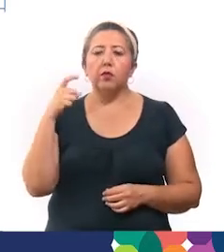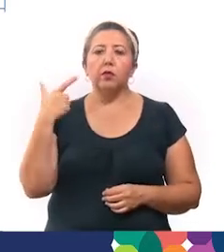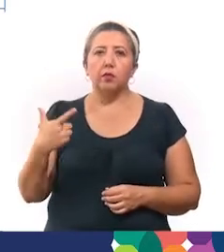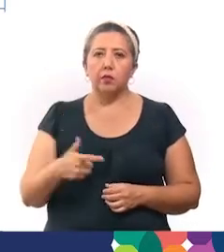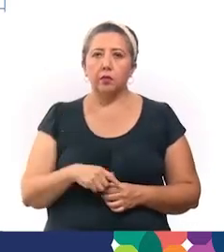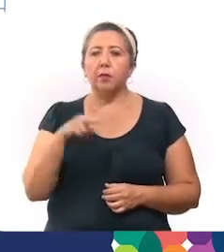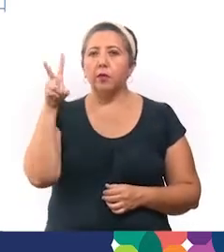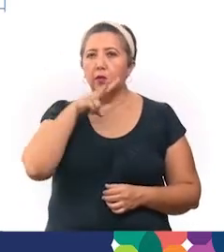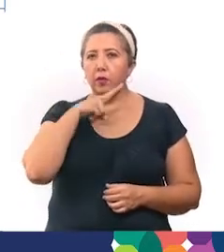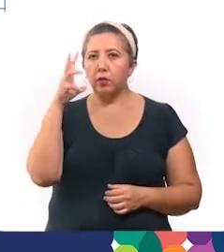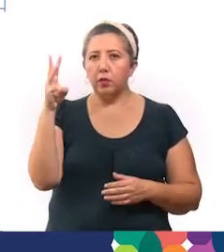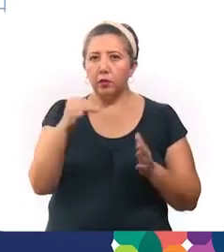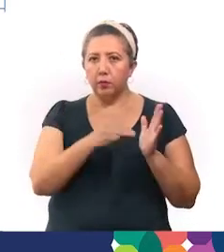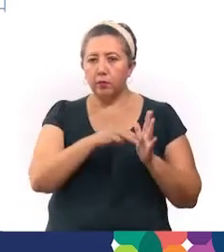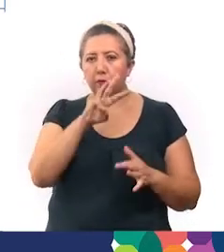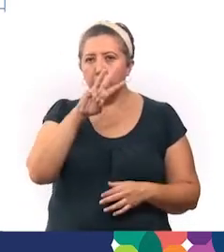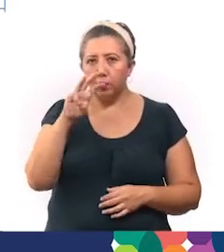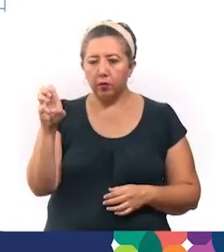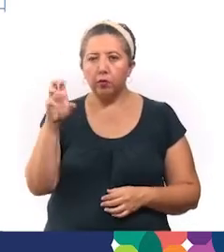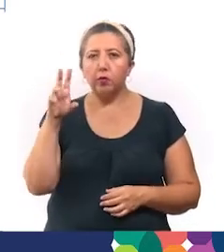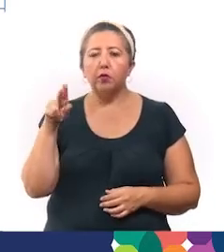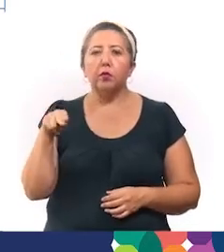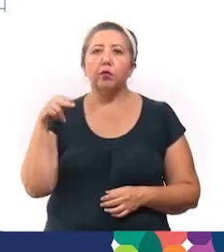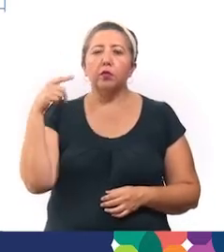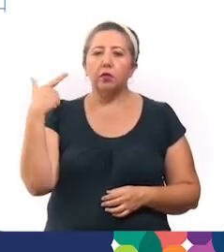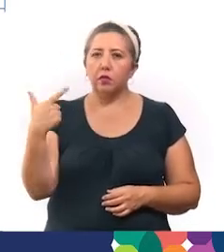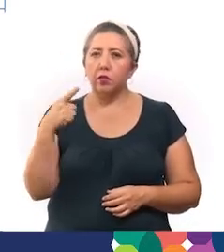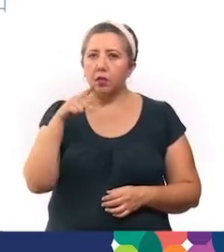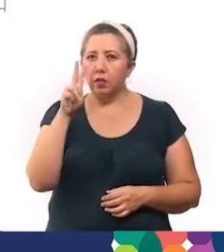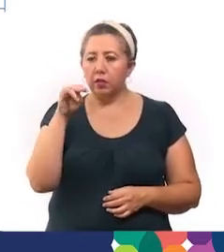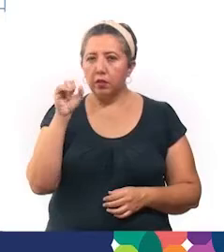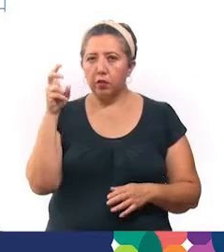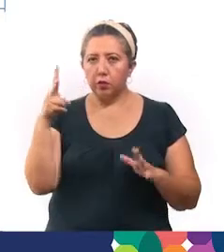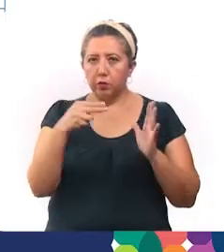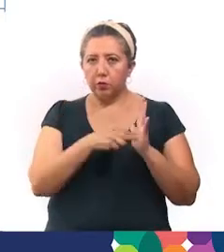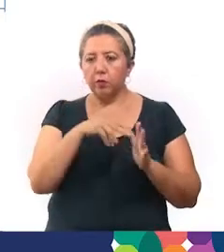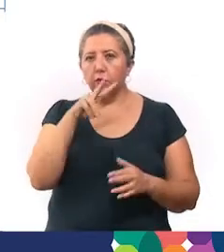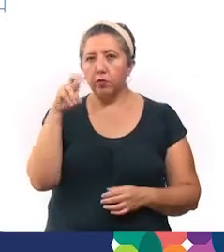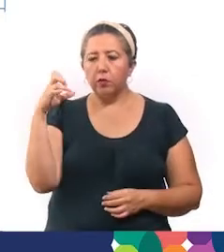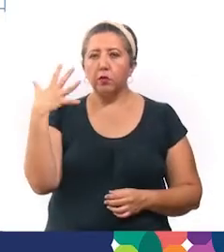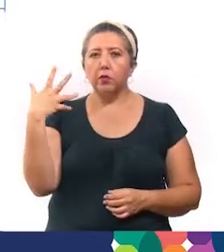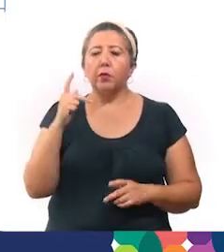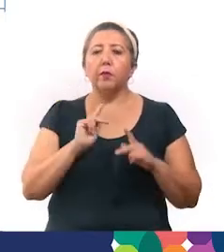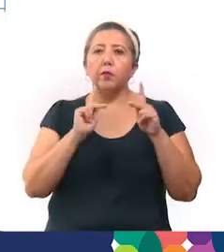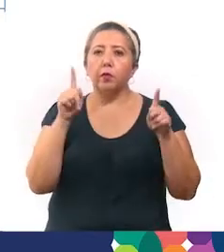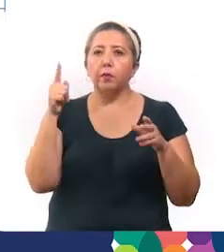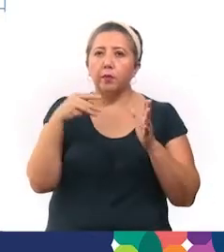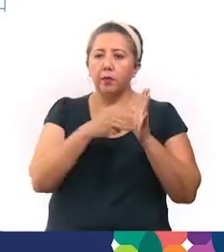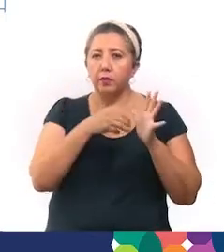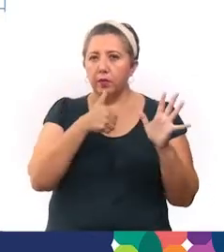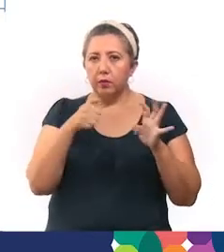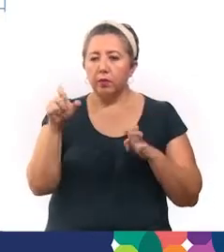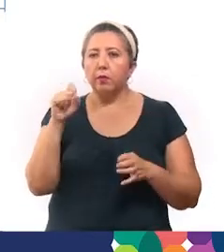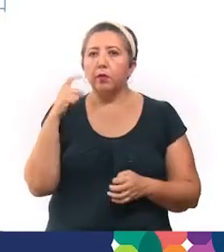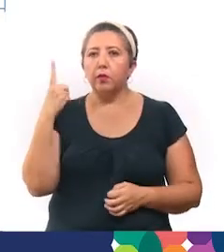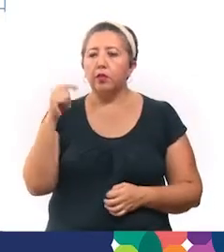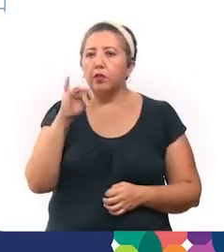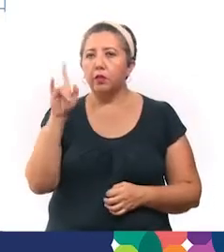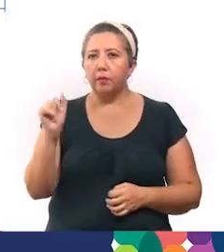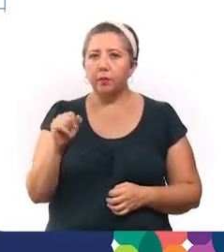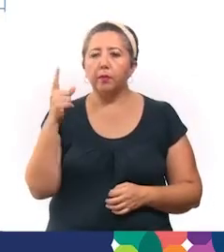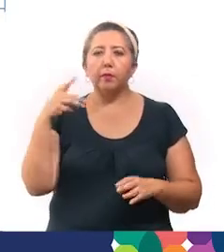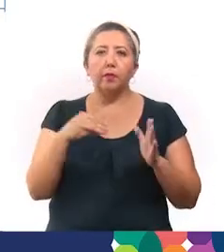36.437, Valladolid 3.387, Canacín 2.205, Progreso 1.621,